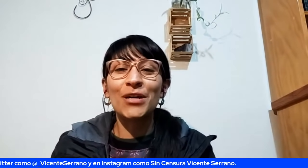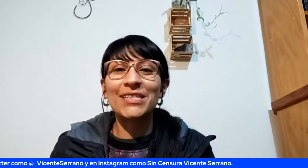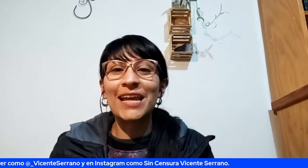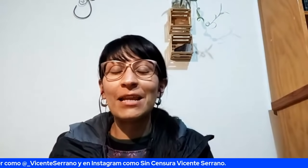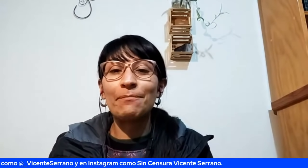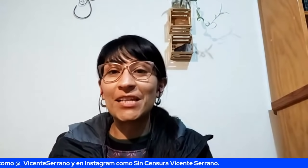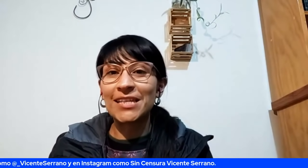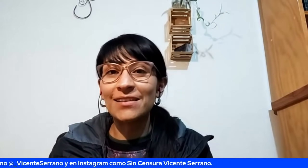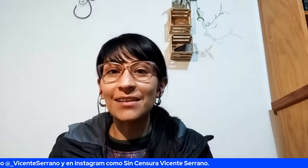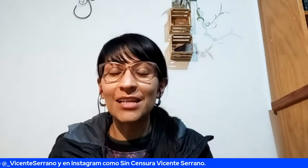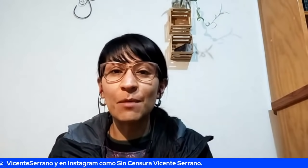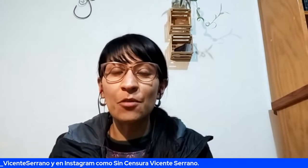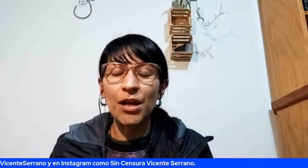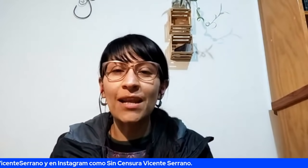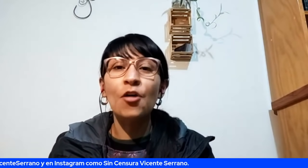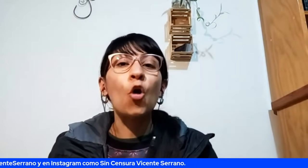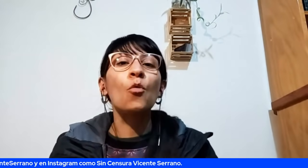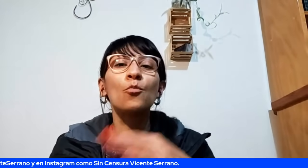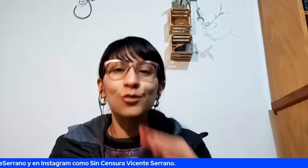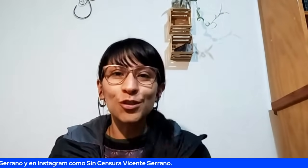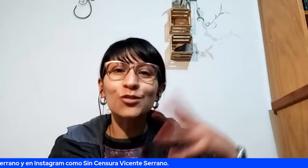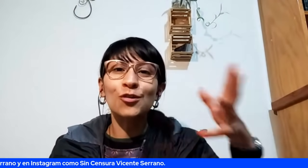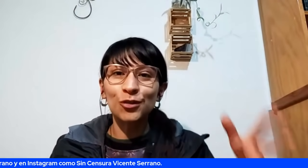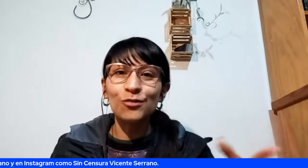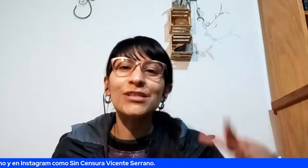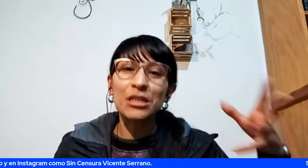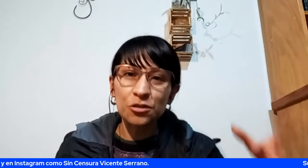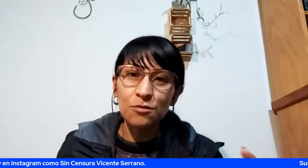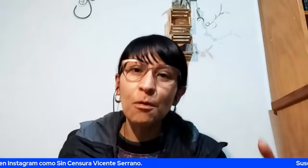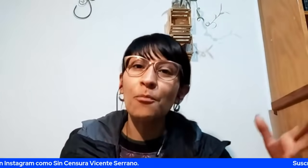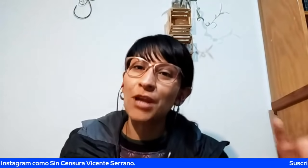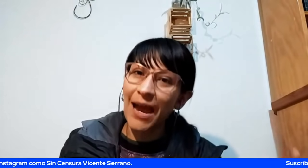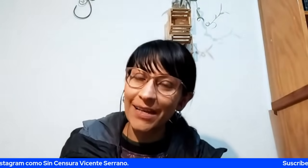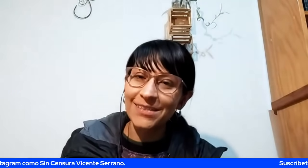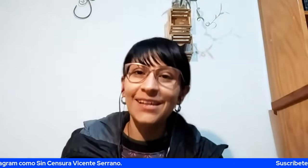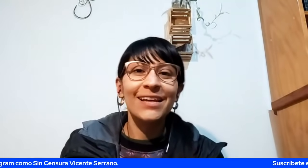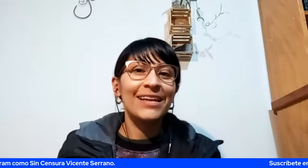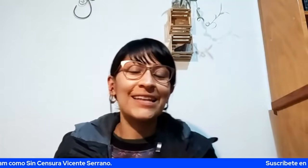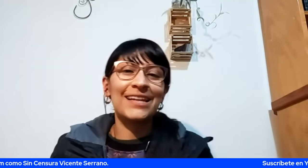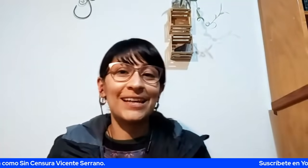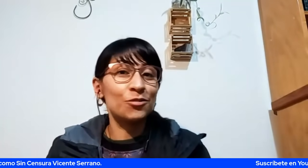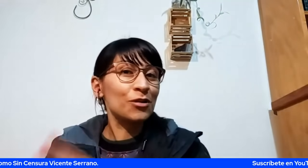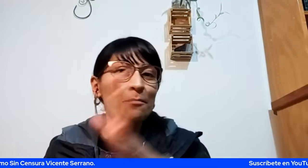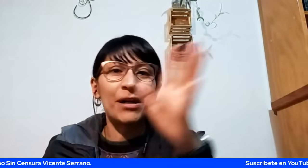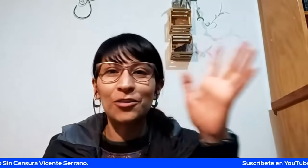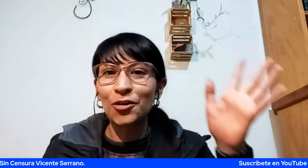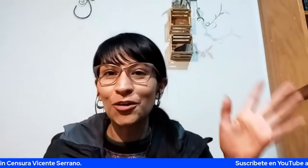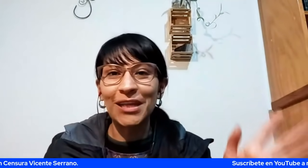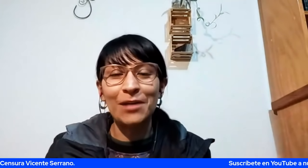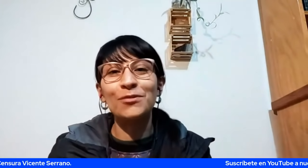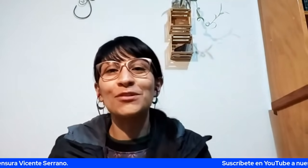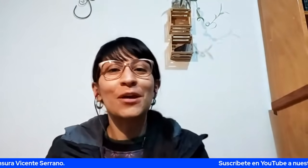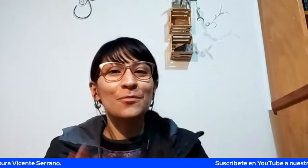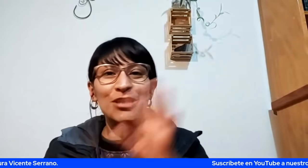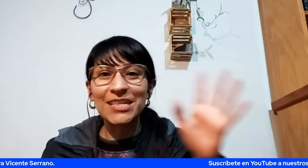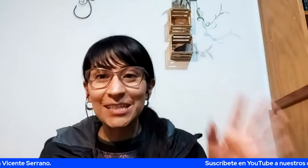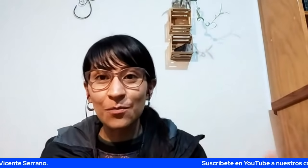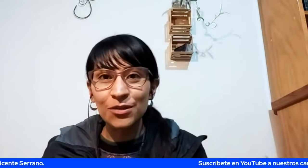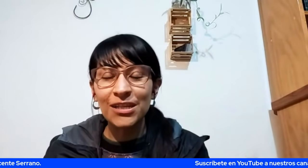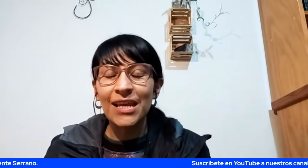no, pues el presidente Andrés Manuel, como muchos otros dichos populares, y que en su repertorio